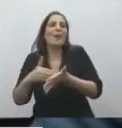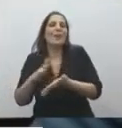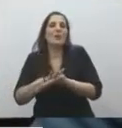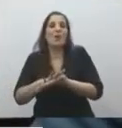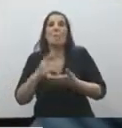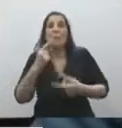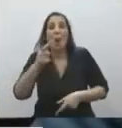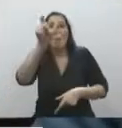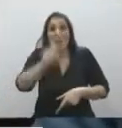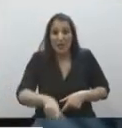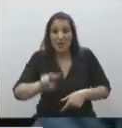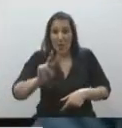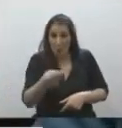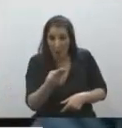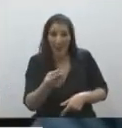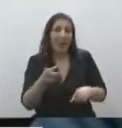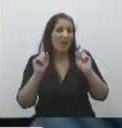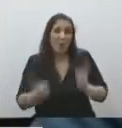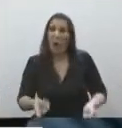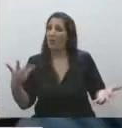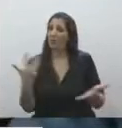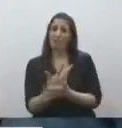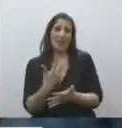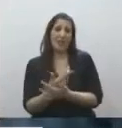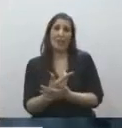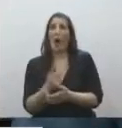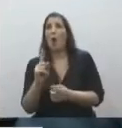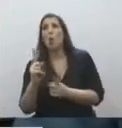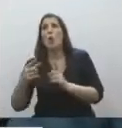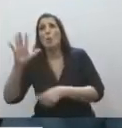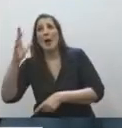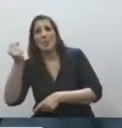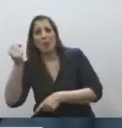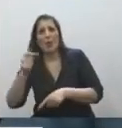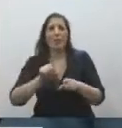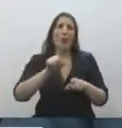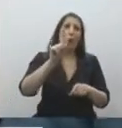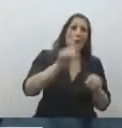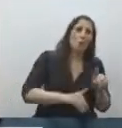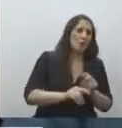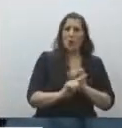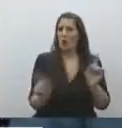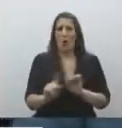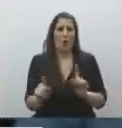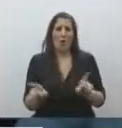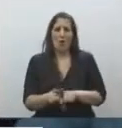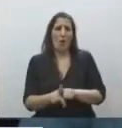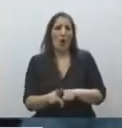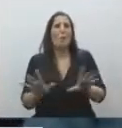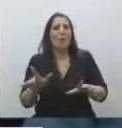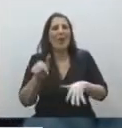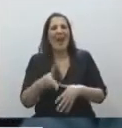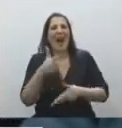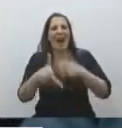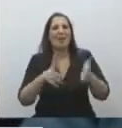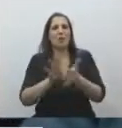Porque hablamos de Cristina Fernández, hablamos de Macri, hablamos de Lavagna, hablamos de hasta Tinelli, ¿no? Estaba hoy recorriendo el país también.